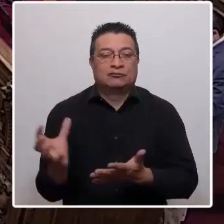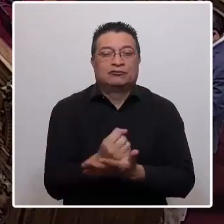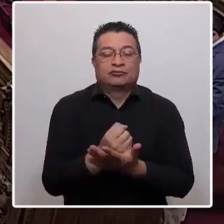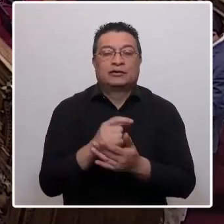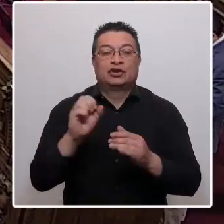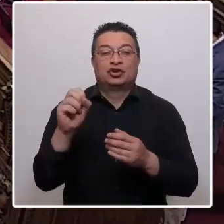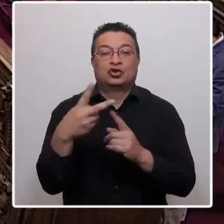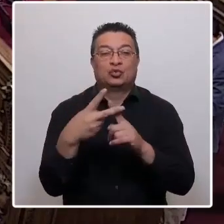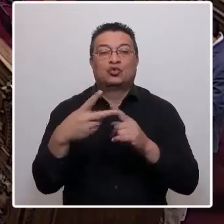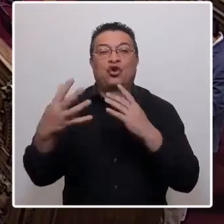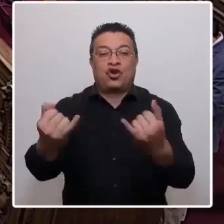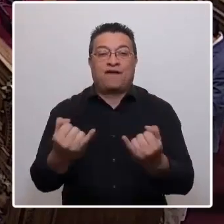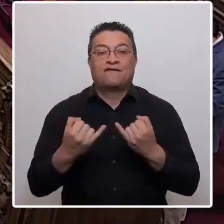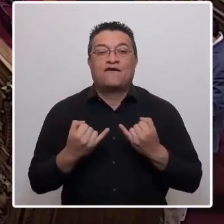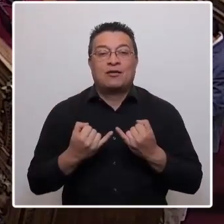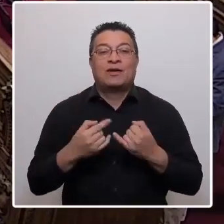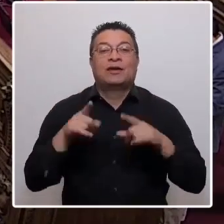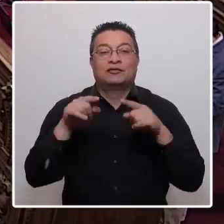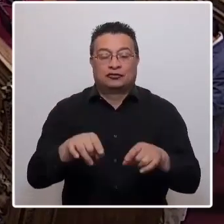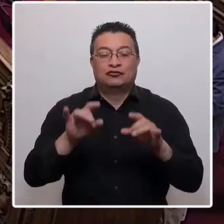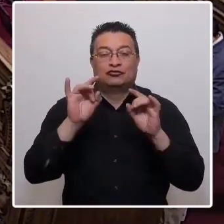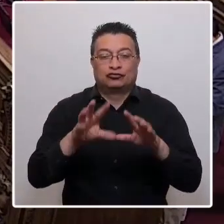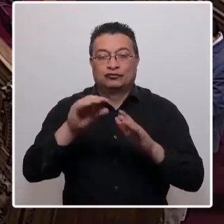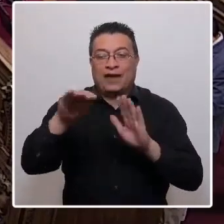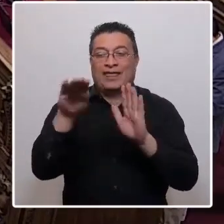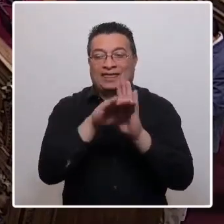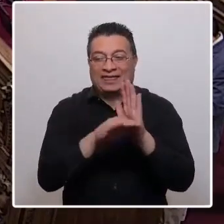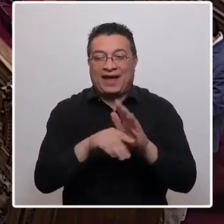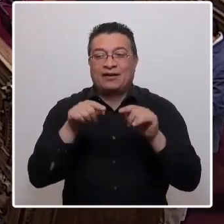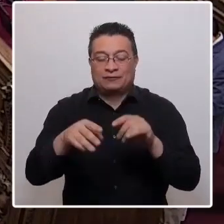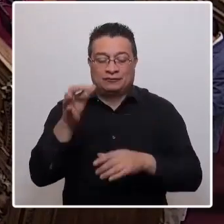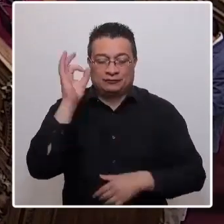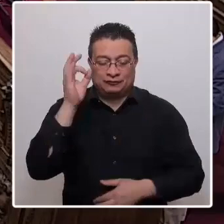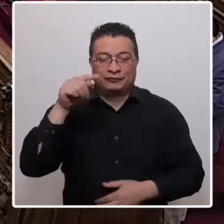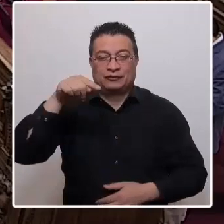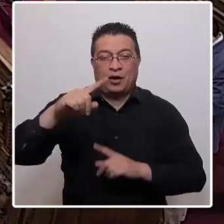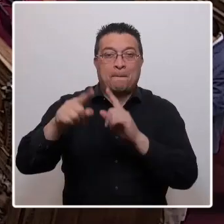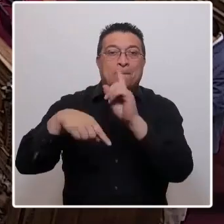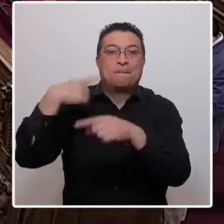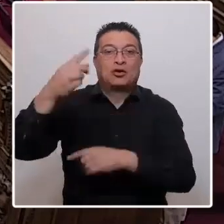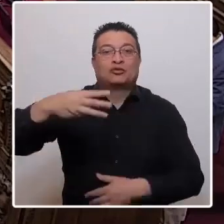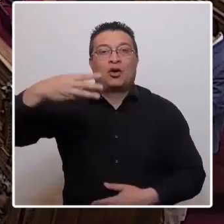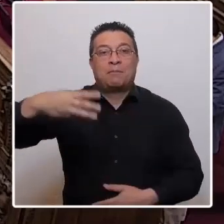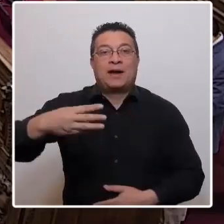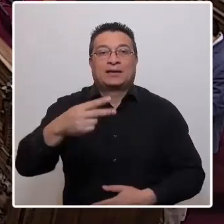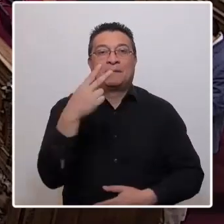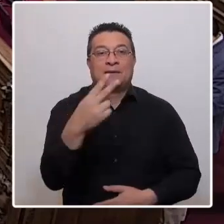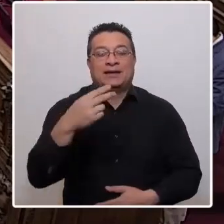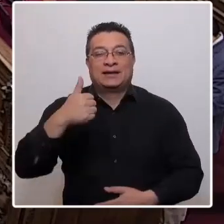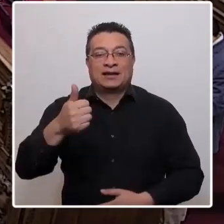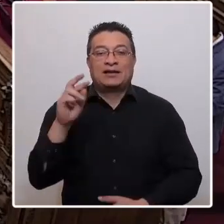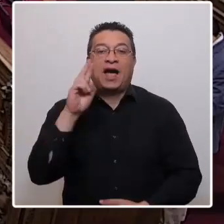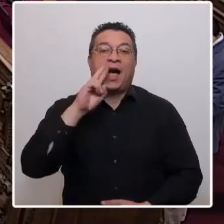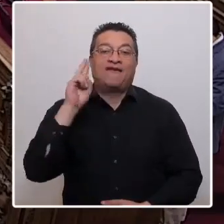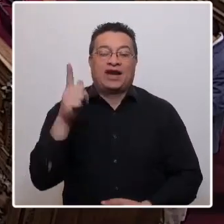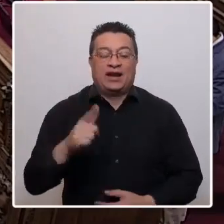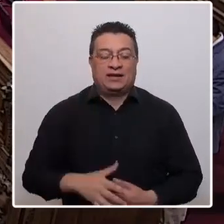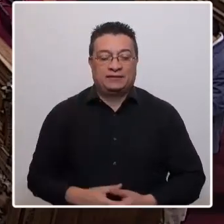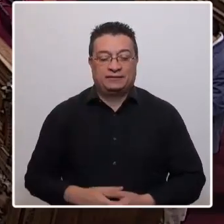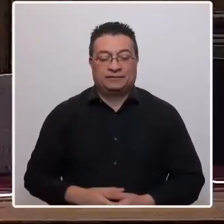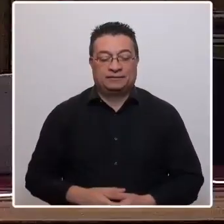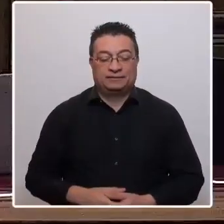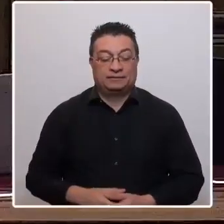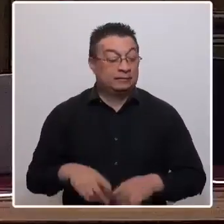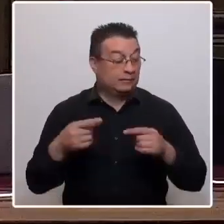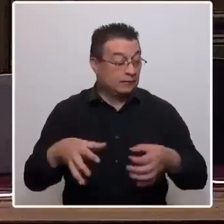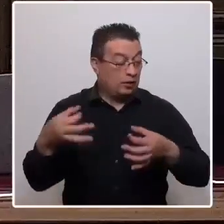informe, que queda en estado de tabla para la sesión del próximo martes 26 de abril. Y un